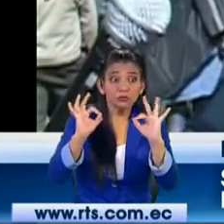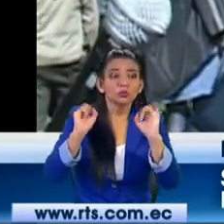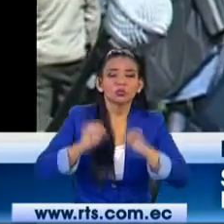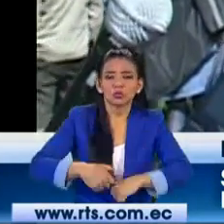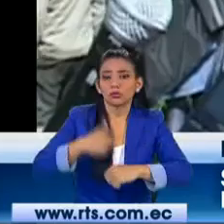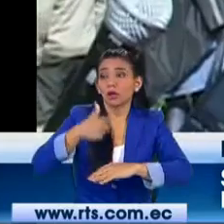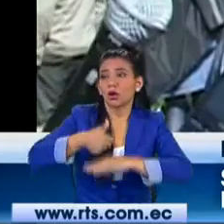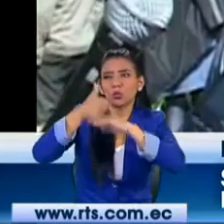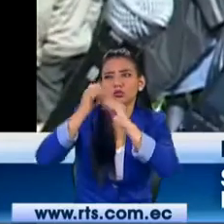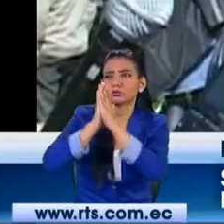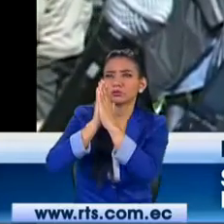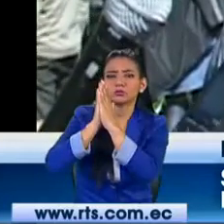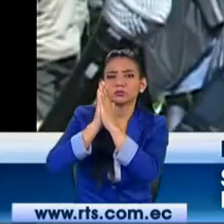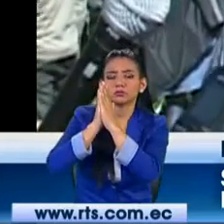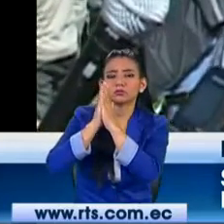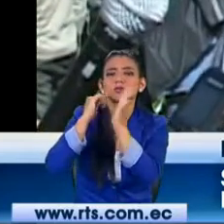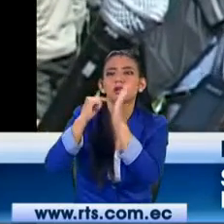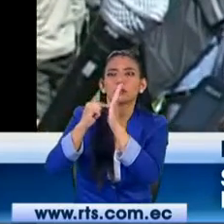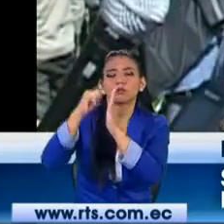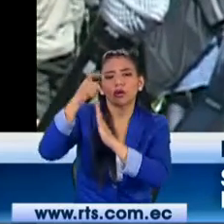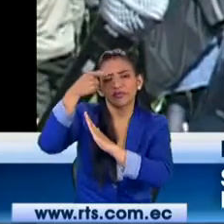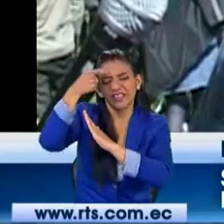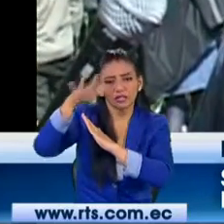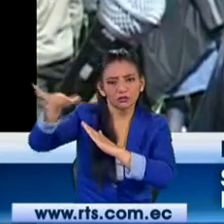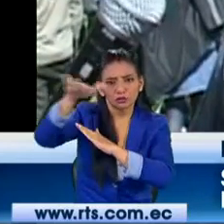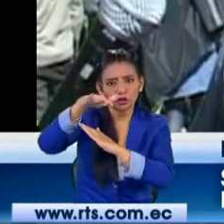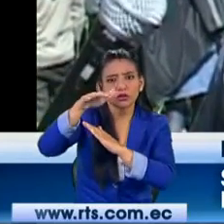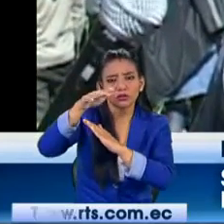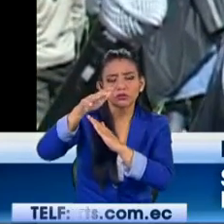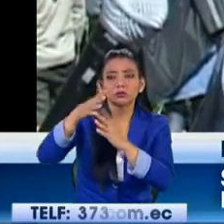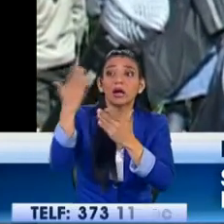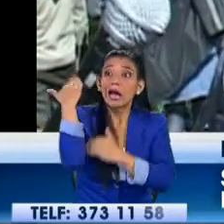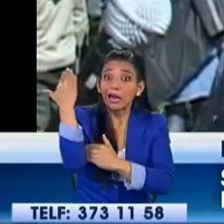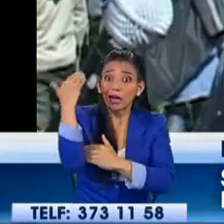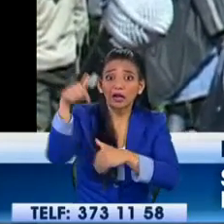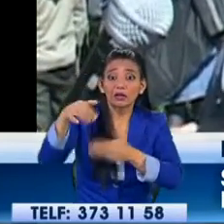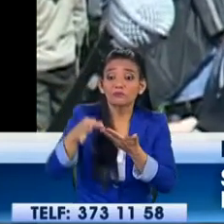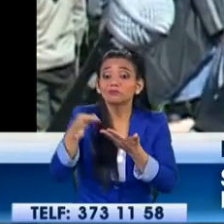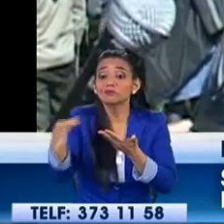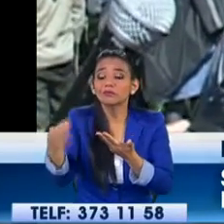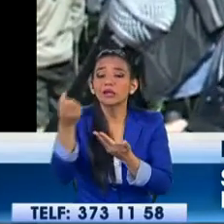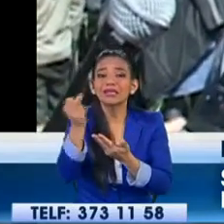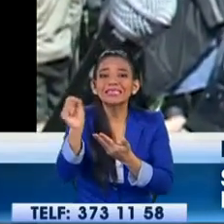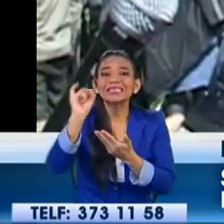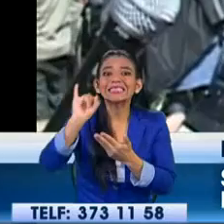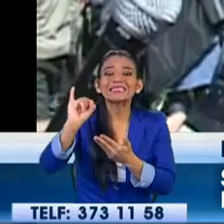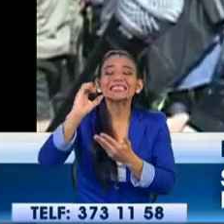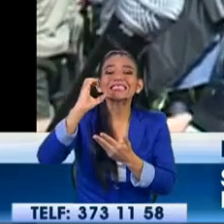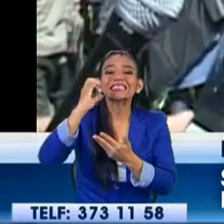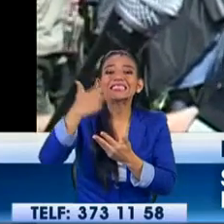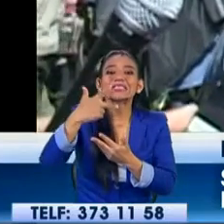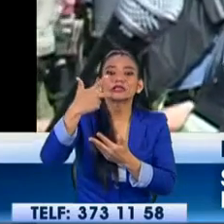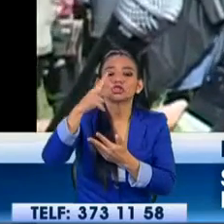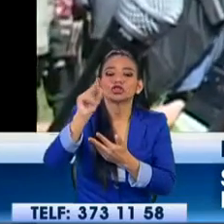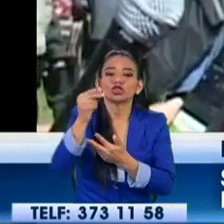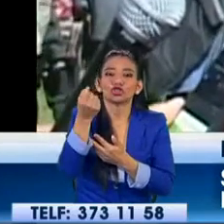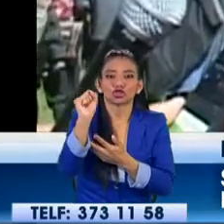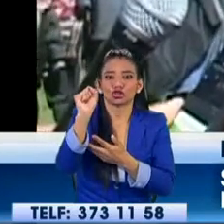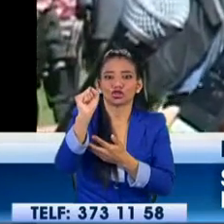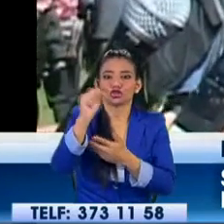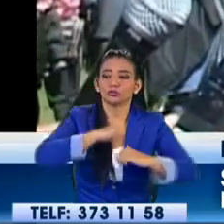las autoridades competentes, como es la gobernación, igualmente el señor alcalde de aquí del Cantón Sixchos, para hacer todas las gestiones y llevar